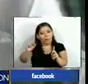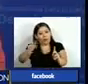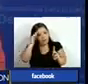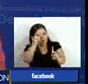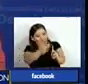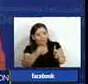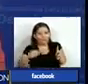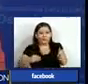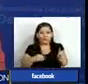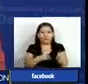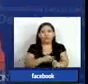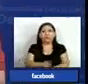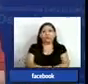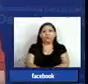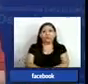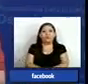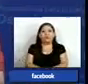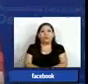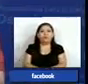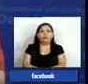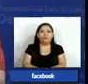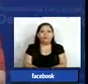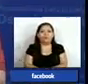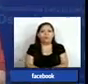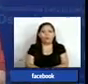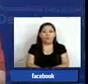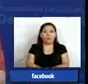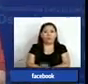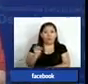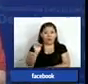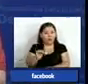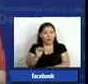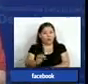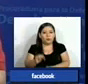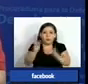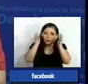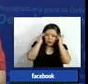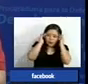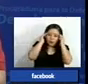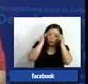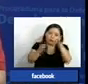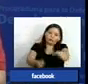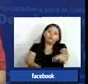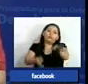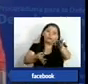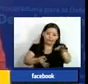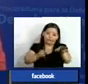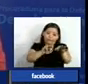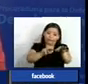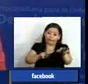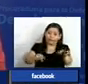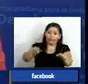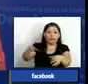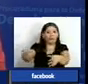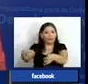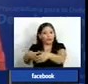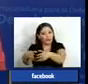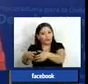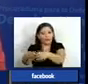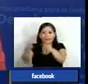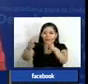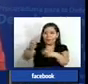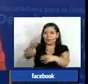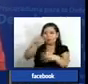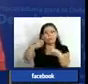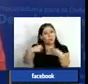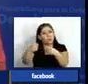médica. Retomamos esta preocupación que nos presentan los miembros de la Mesa de Seguridad Alimentaria para